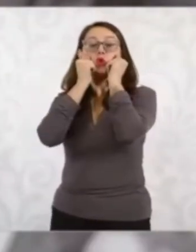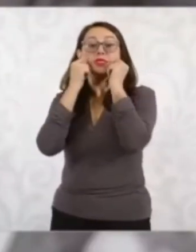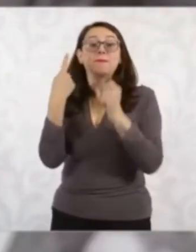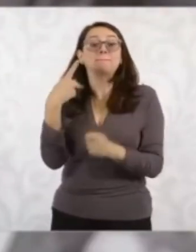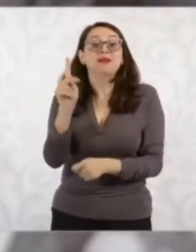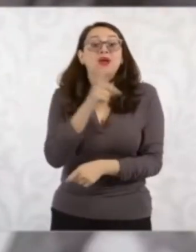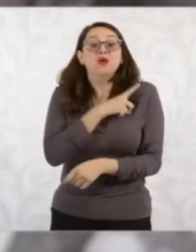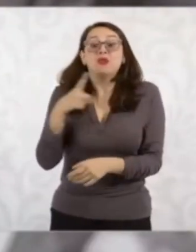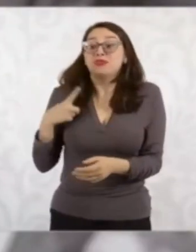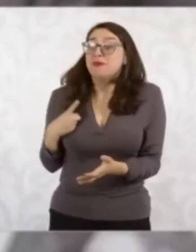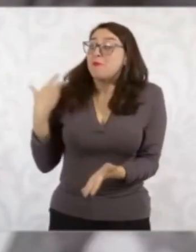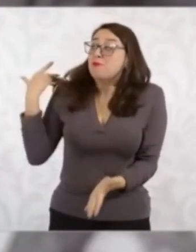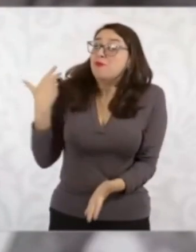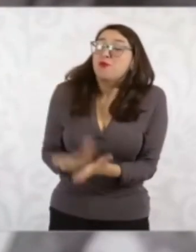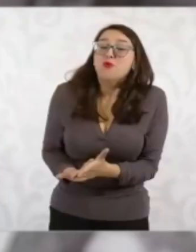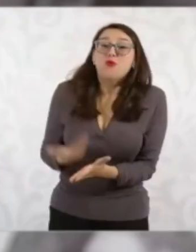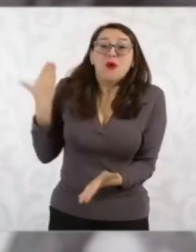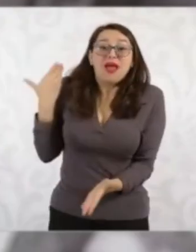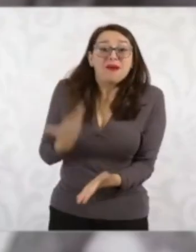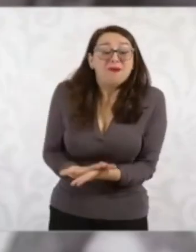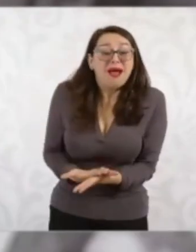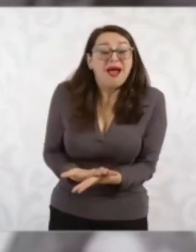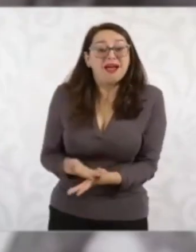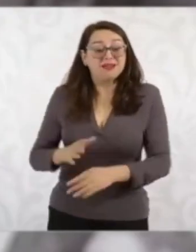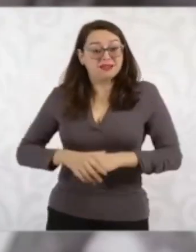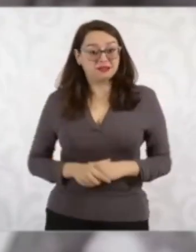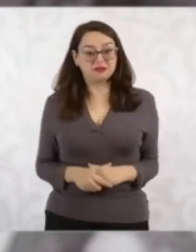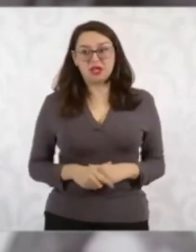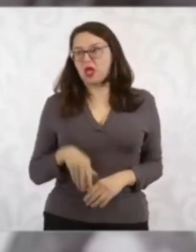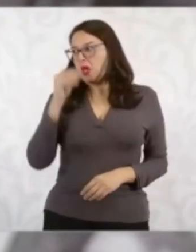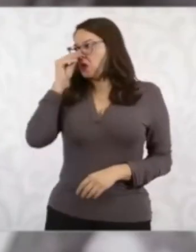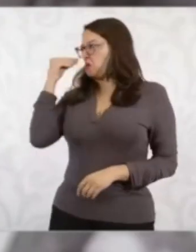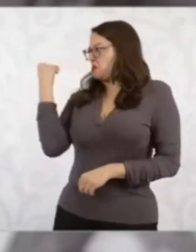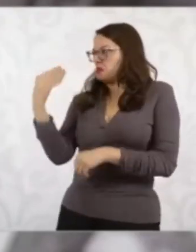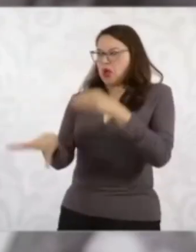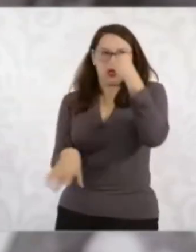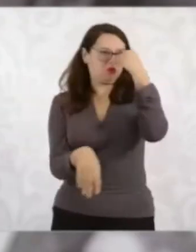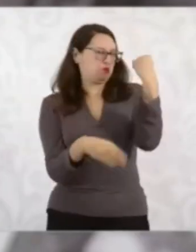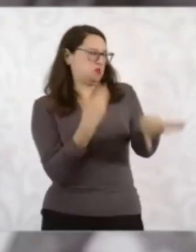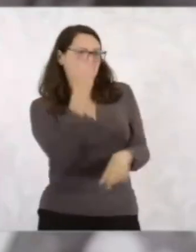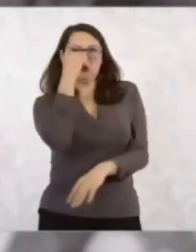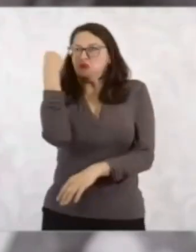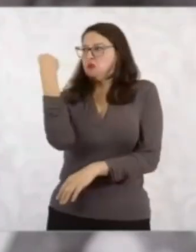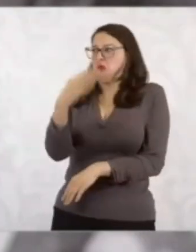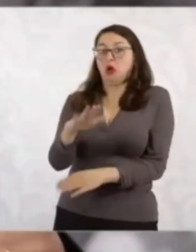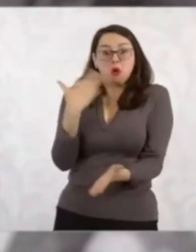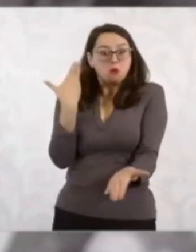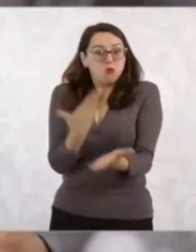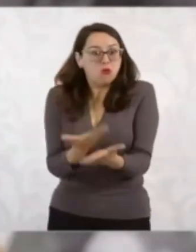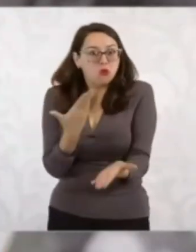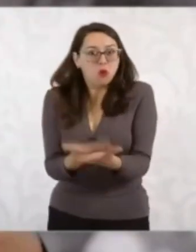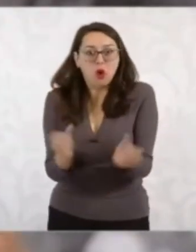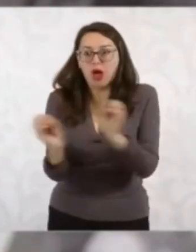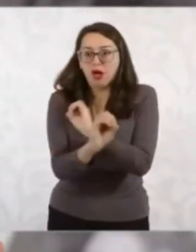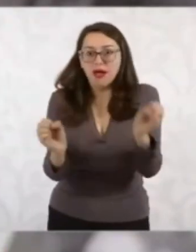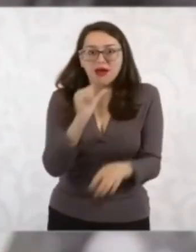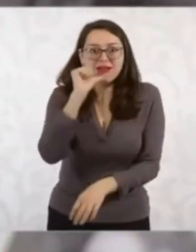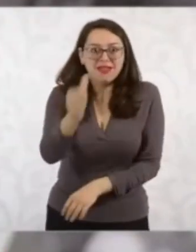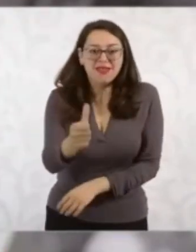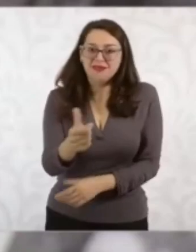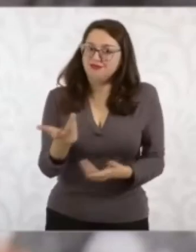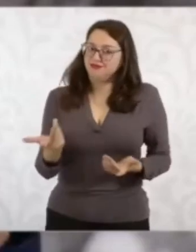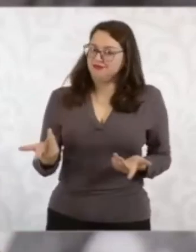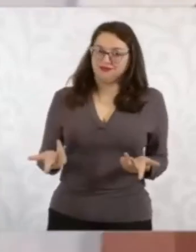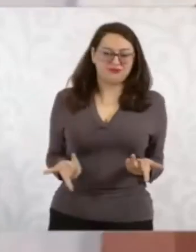pruebas, porque también está mal acusar a alguien sin pruebas. Entonces, tienen que presentarse las